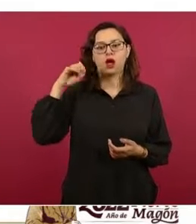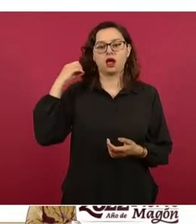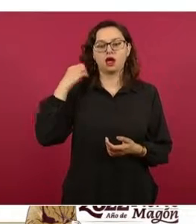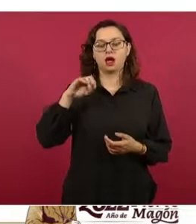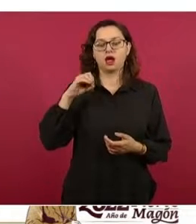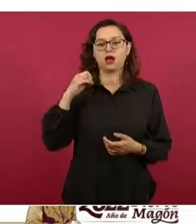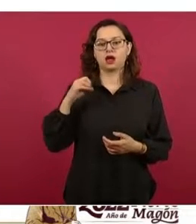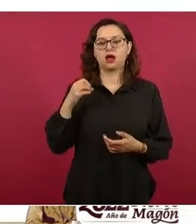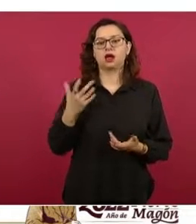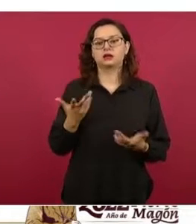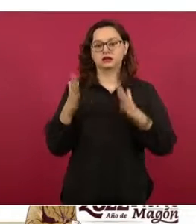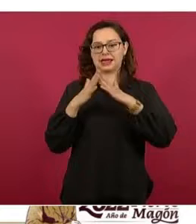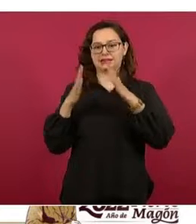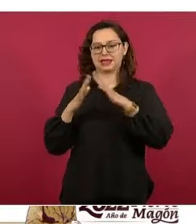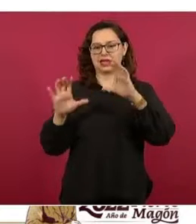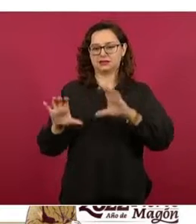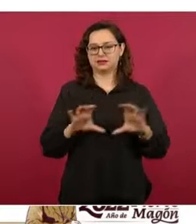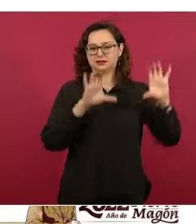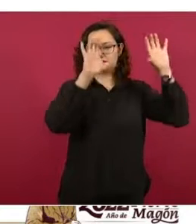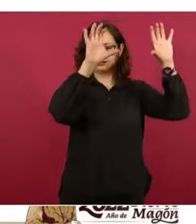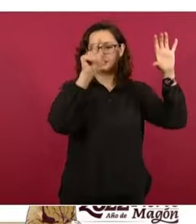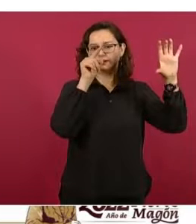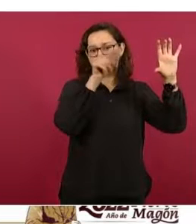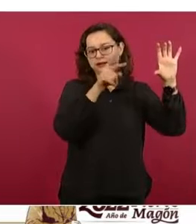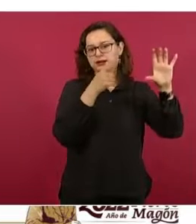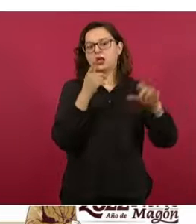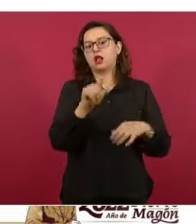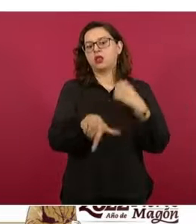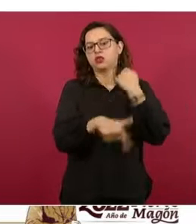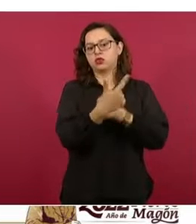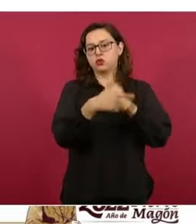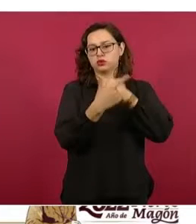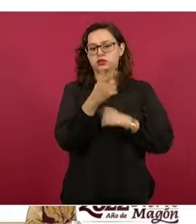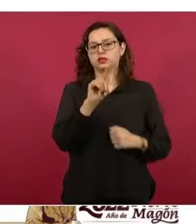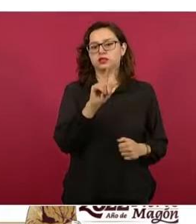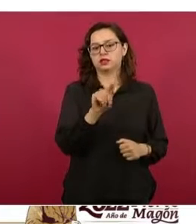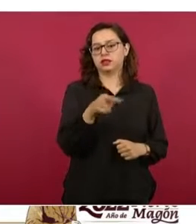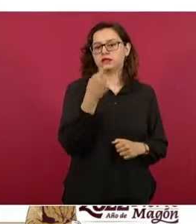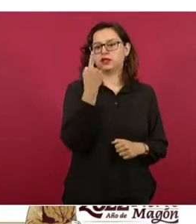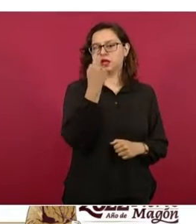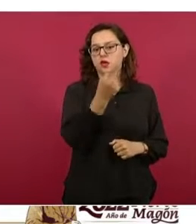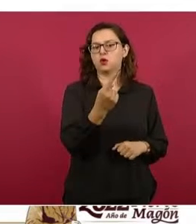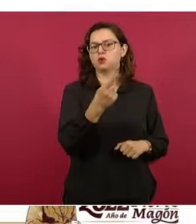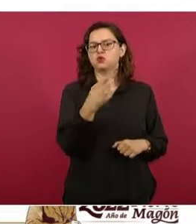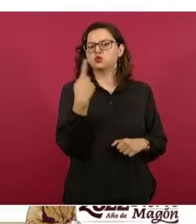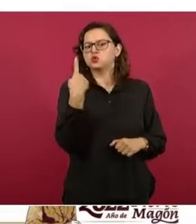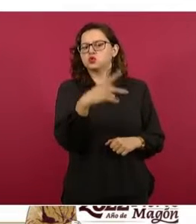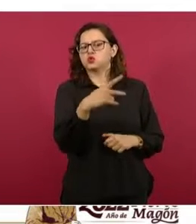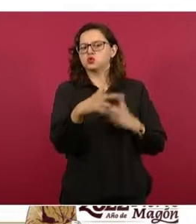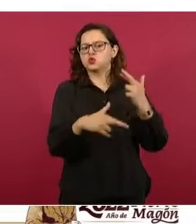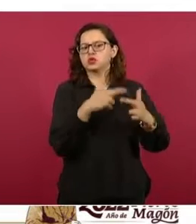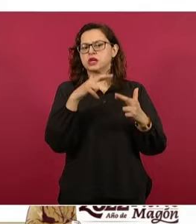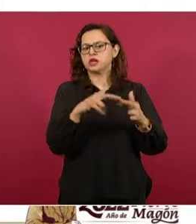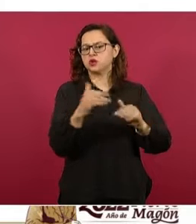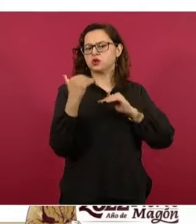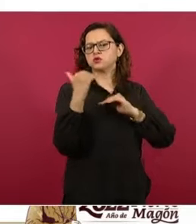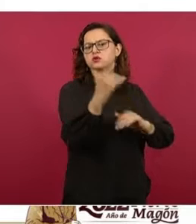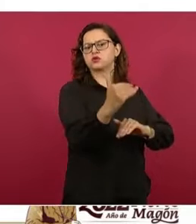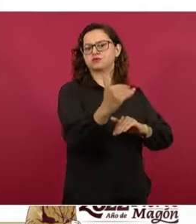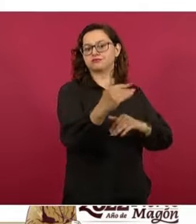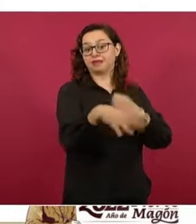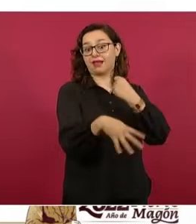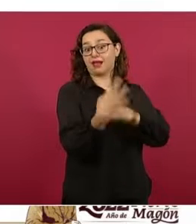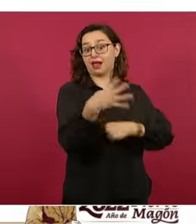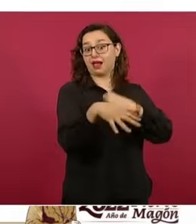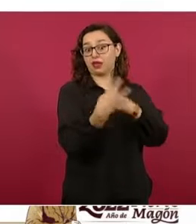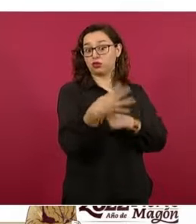para estacionario a 12 pesos 71 centavos por litro, y el precio máximo de la zona